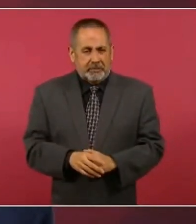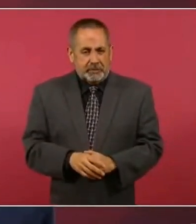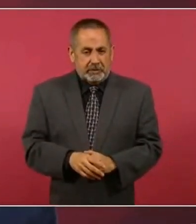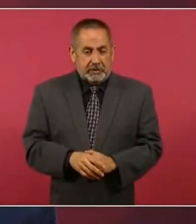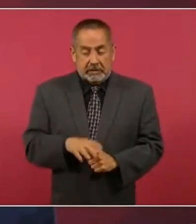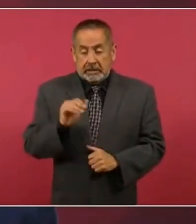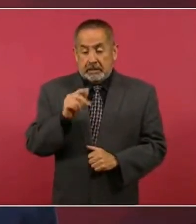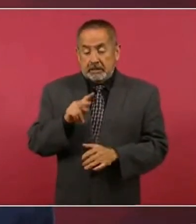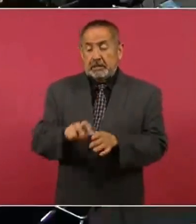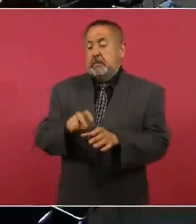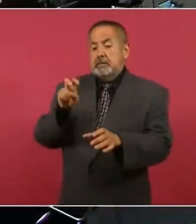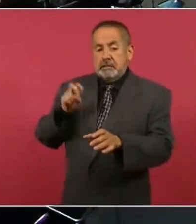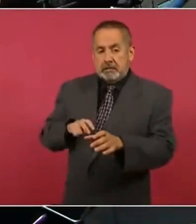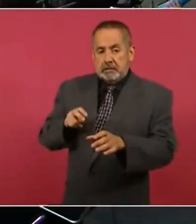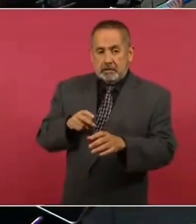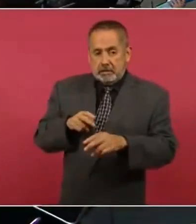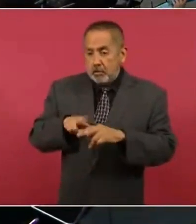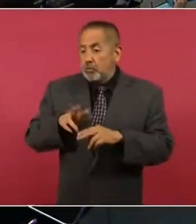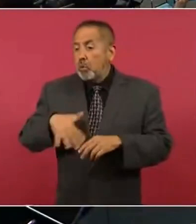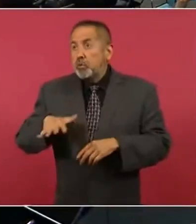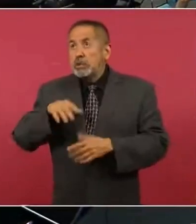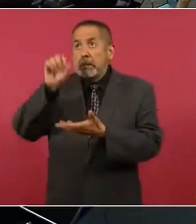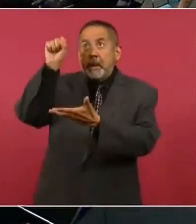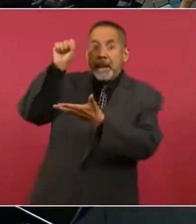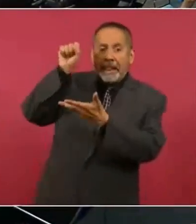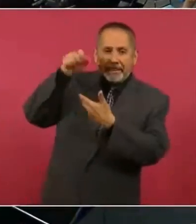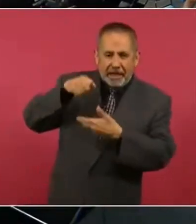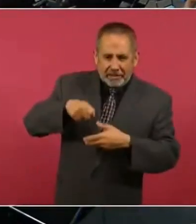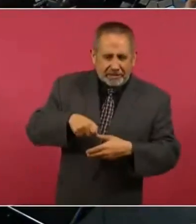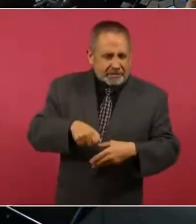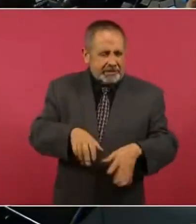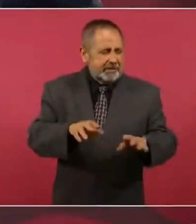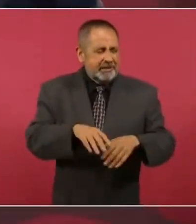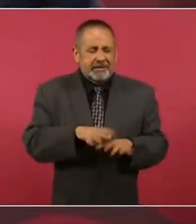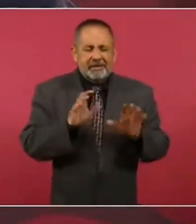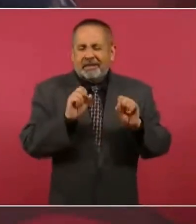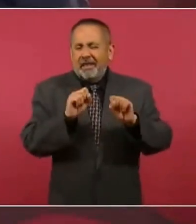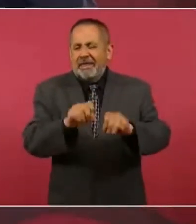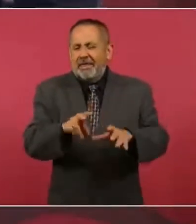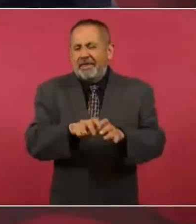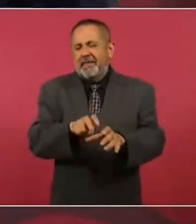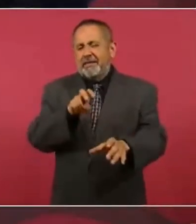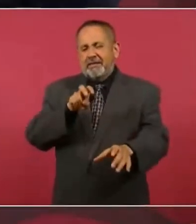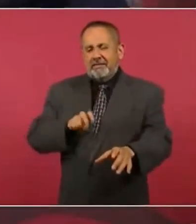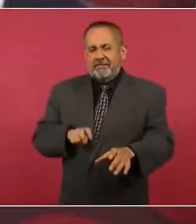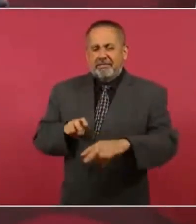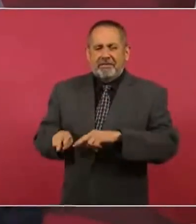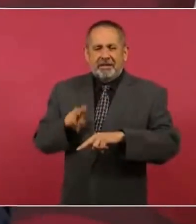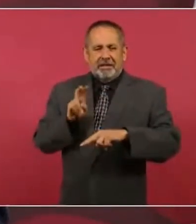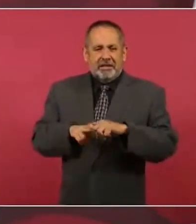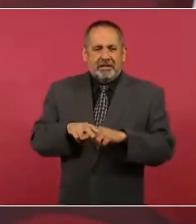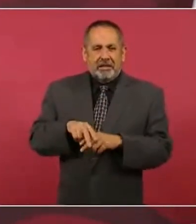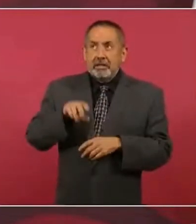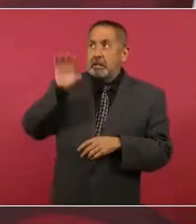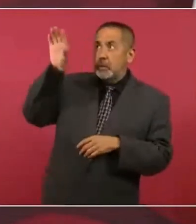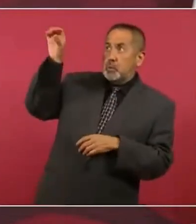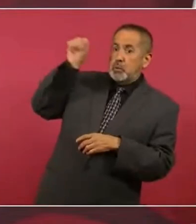Digo, ya me voy porque voy a buscar mi maleta. Y ya, me fui a buscar mi maleta, mi asiento, saqué mi